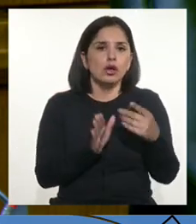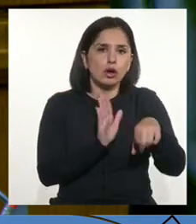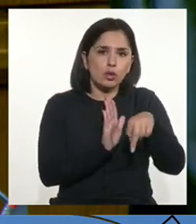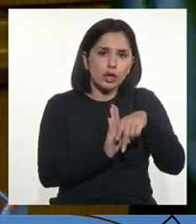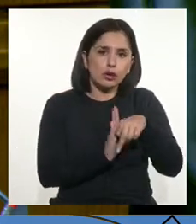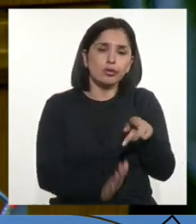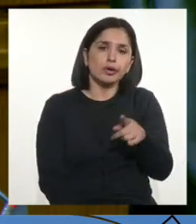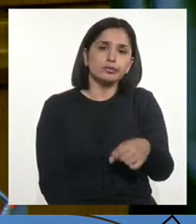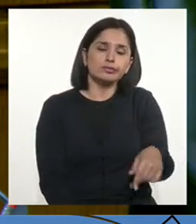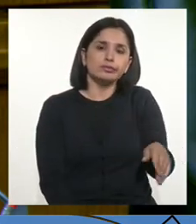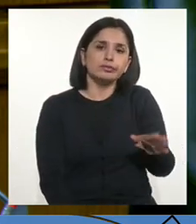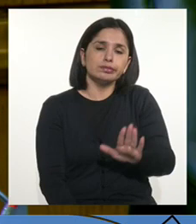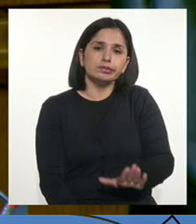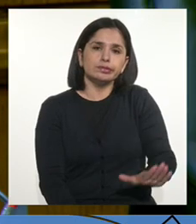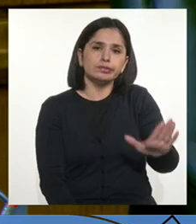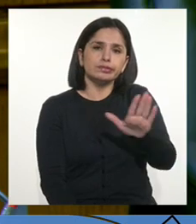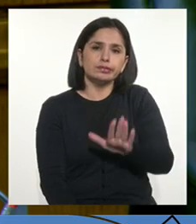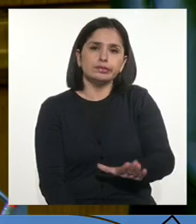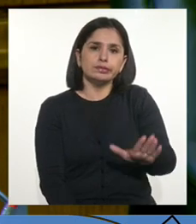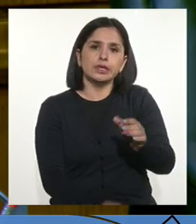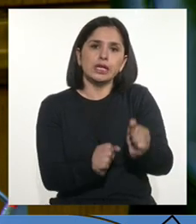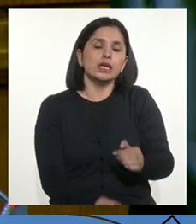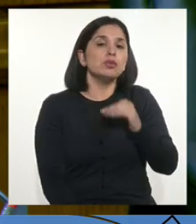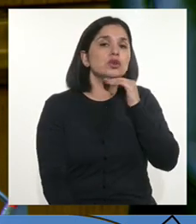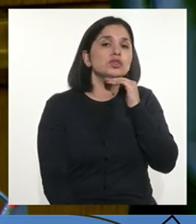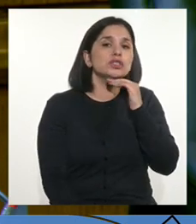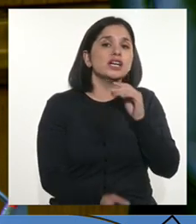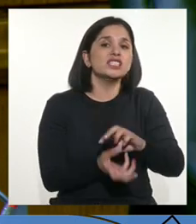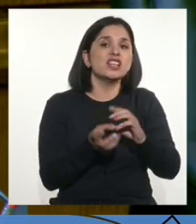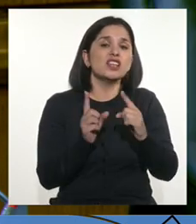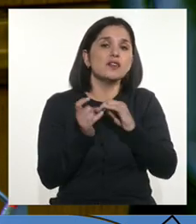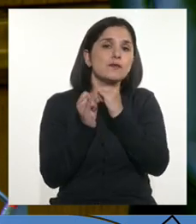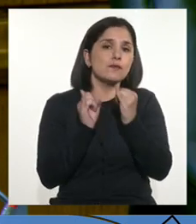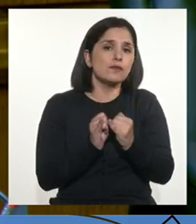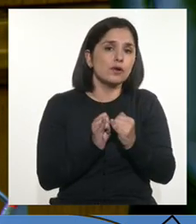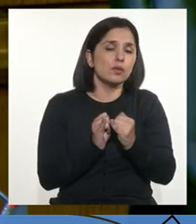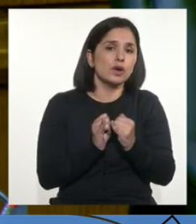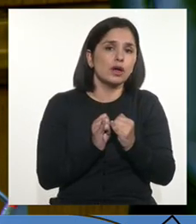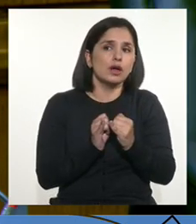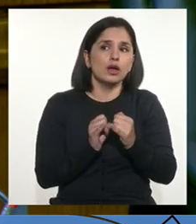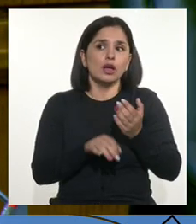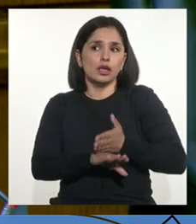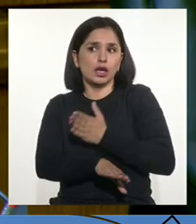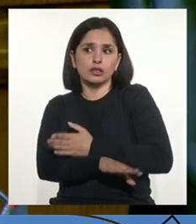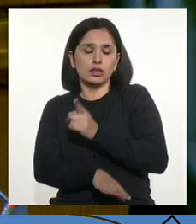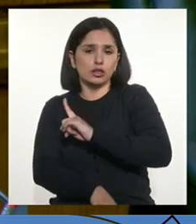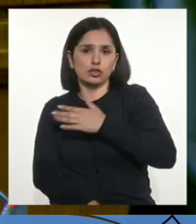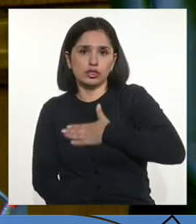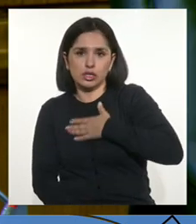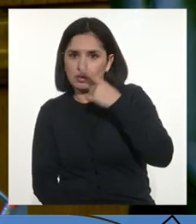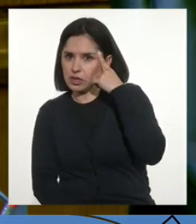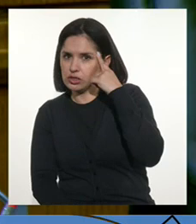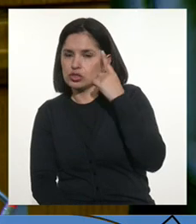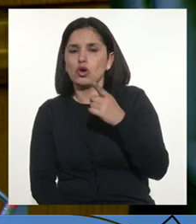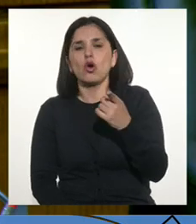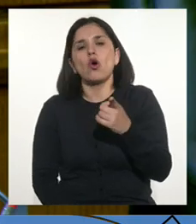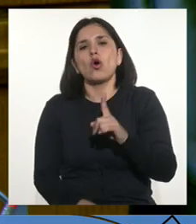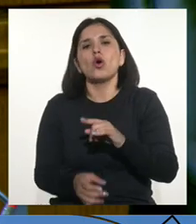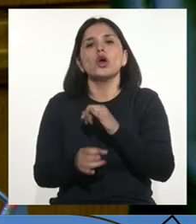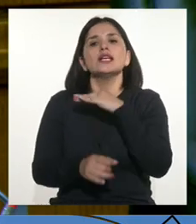sobrevive que quizá incluso puede ser utilizada para algo que en su momento no se no se buscó o que se utiliza de mala manera